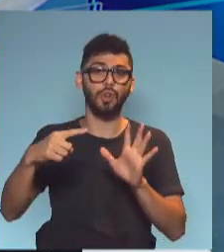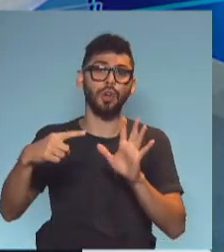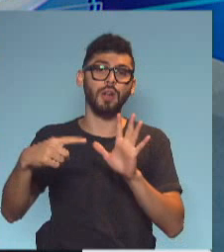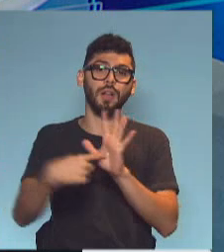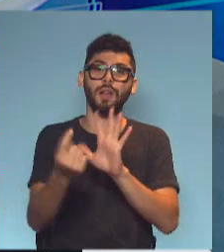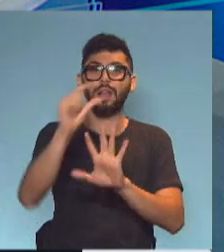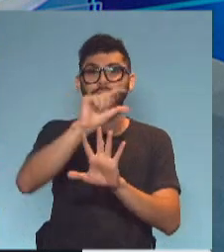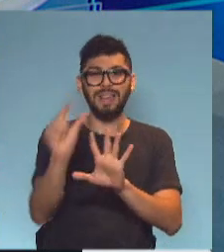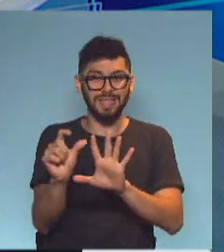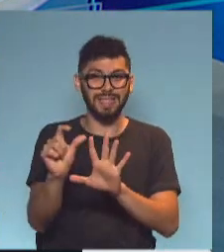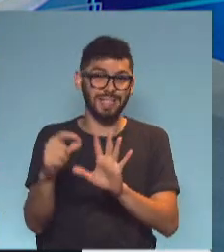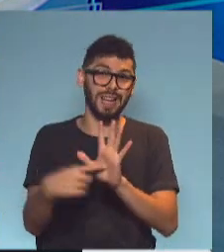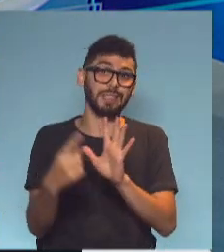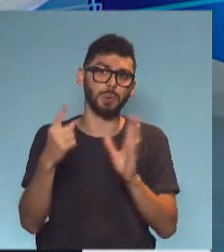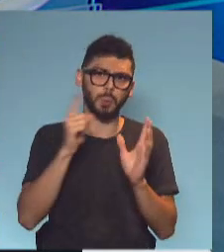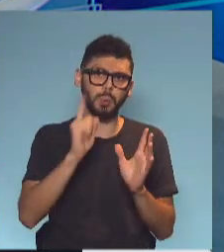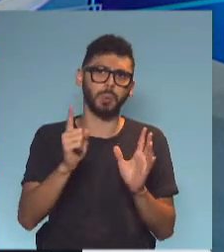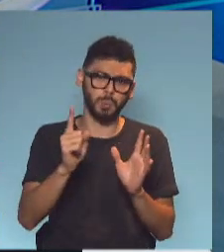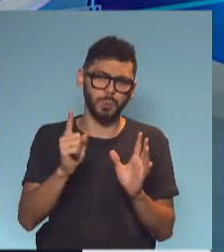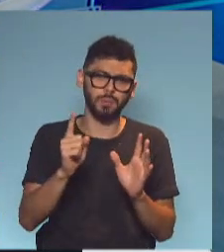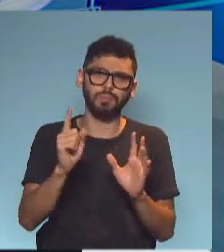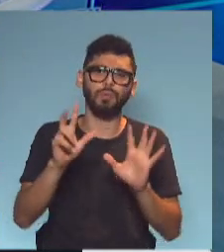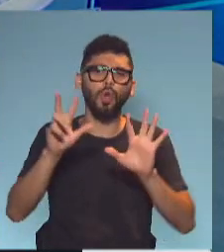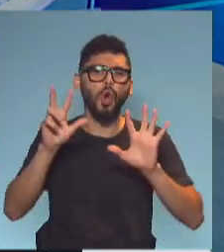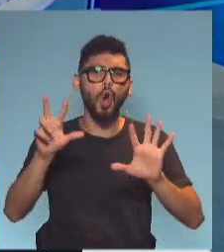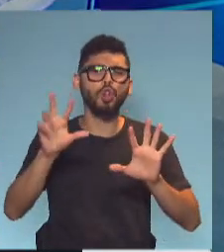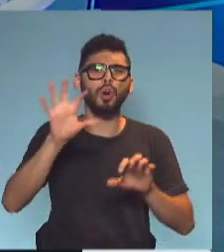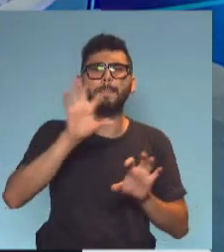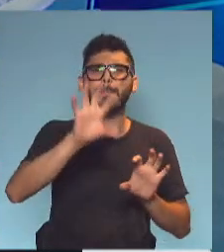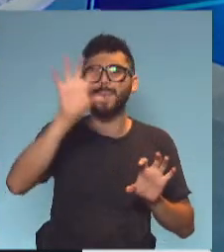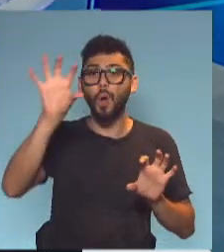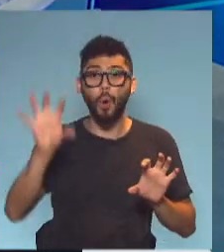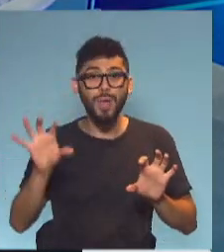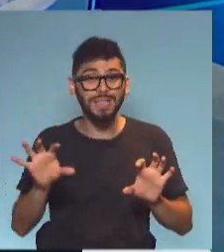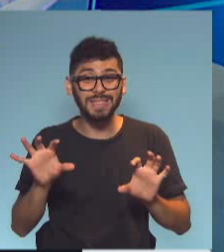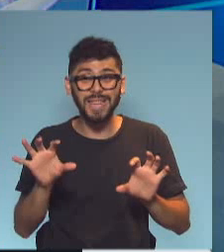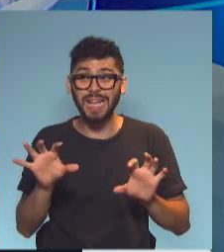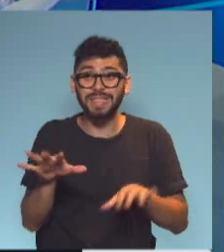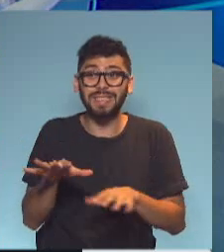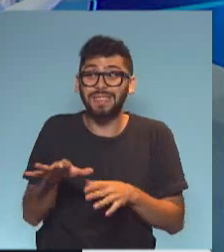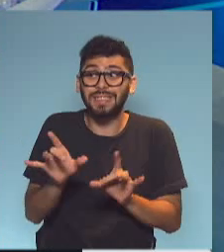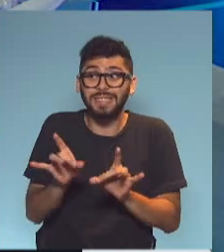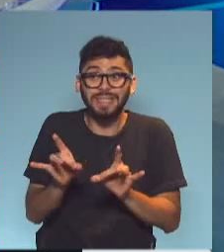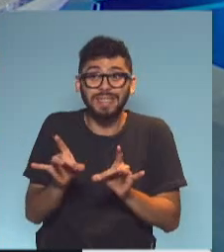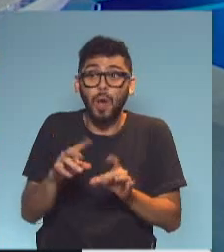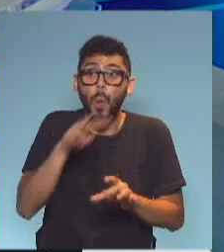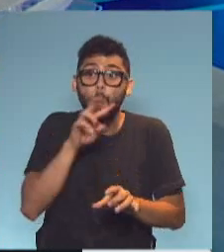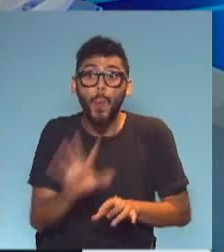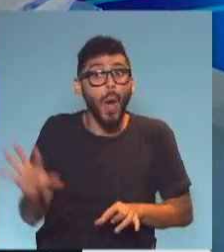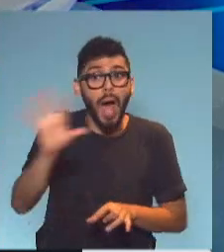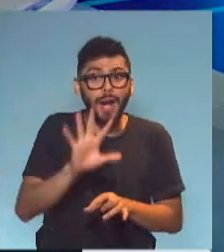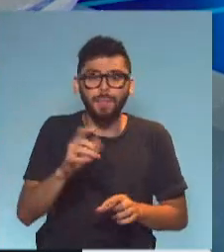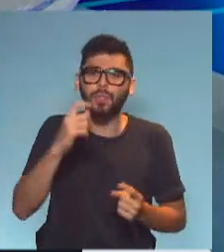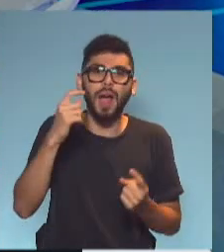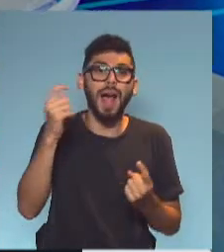Con la Ciudad de Buenos Aires. Hay... Son 8 provincias sin distritos en alto riesgo epidemiológico. La